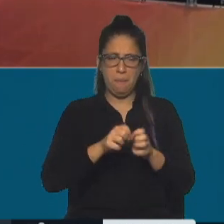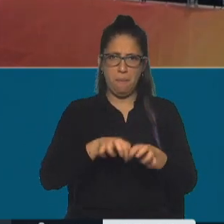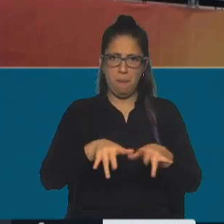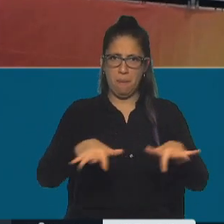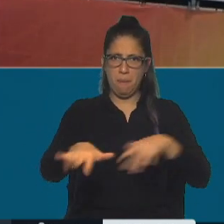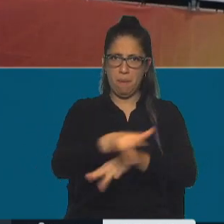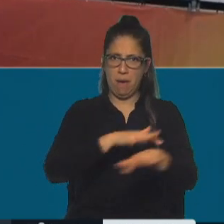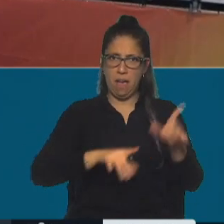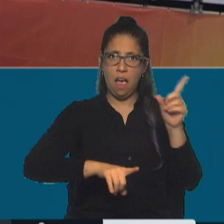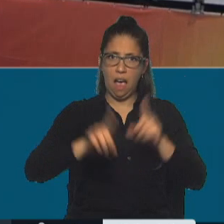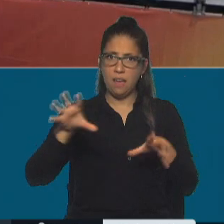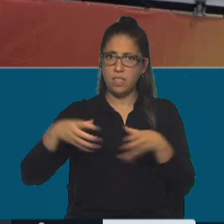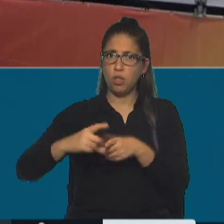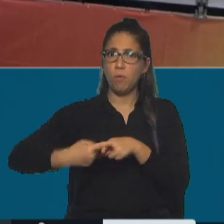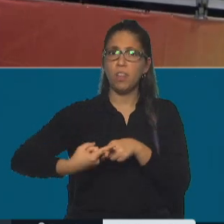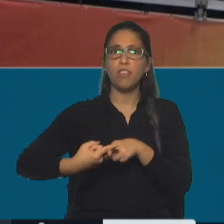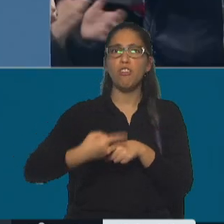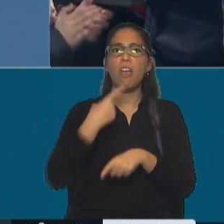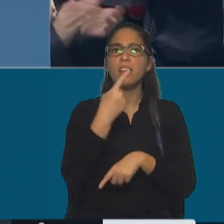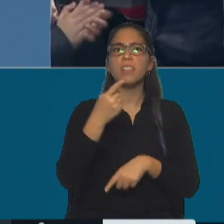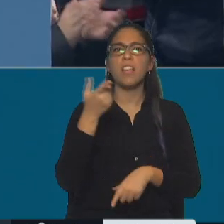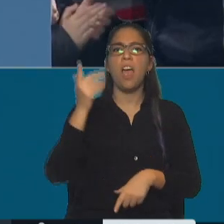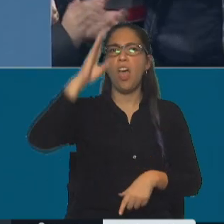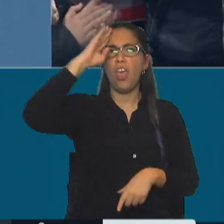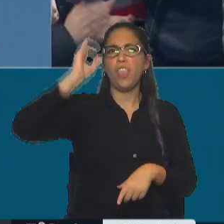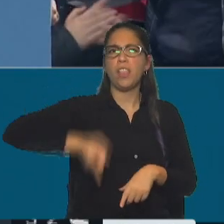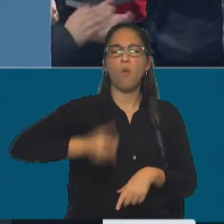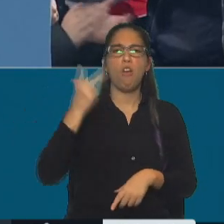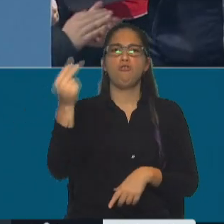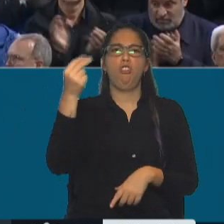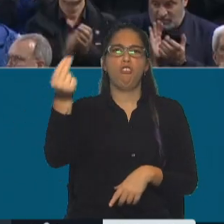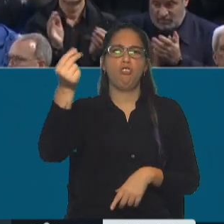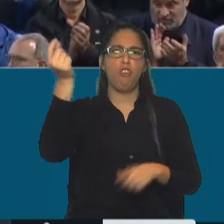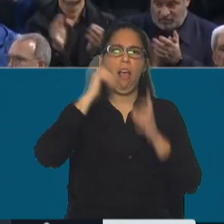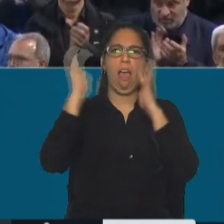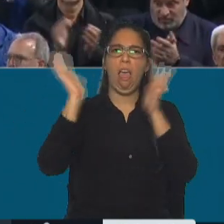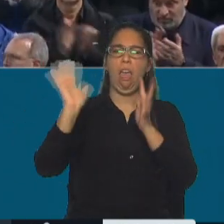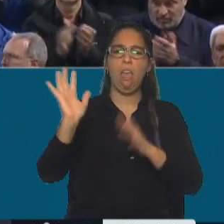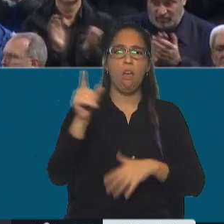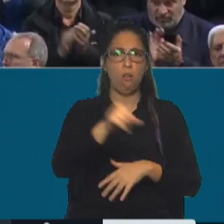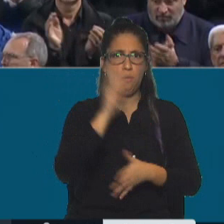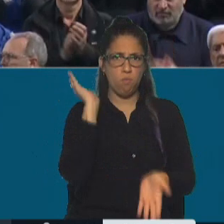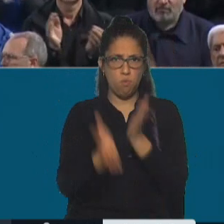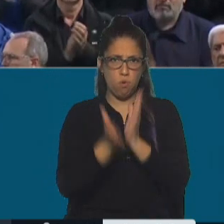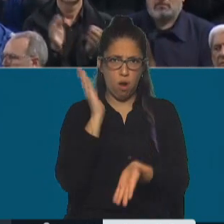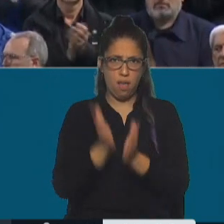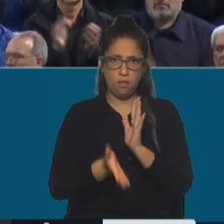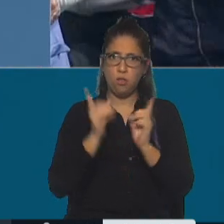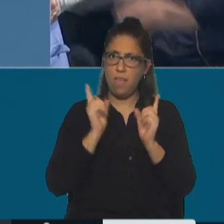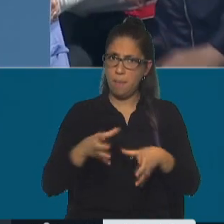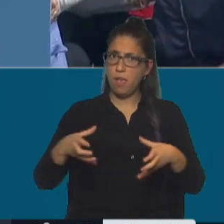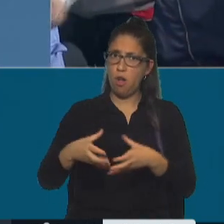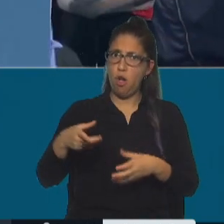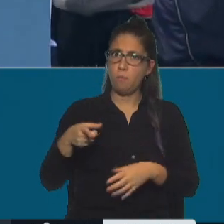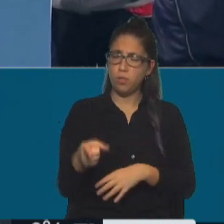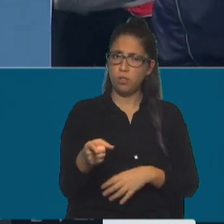política negacionista, con discursos muy violentos, y un sector incluso de la oposición